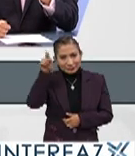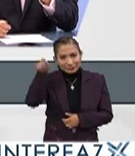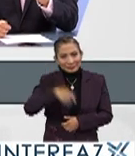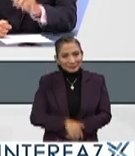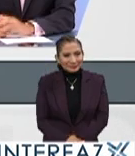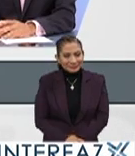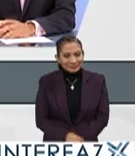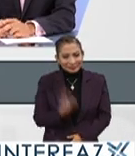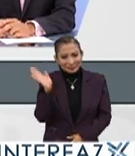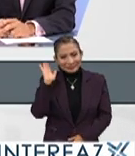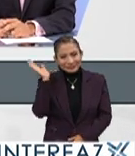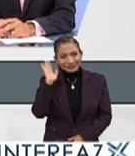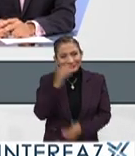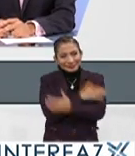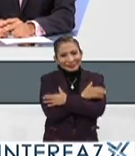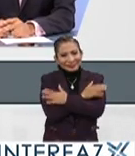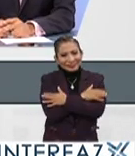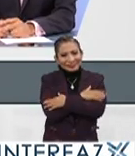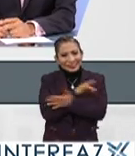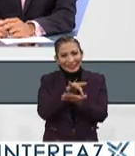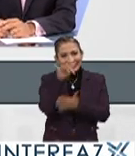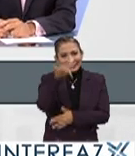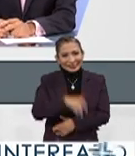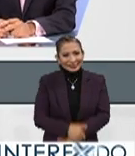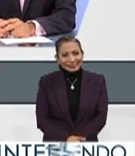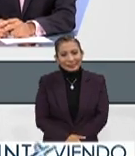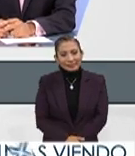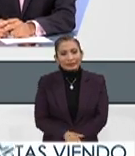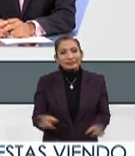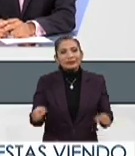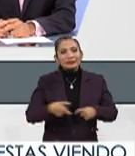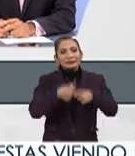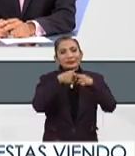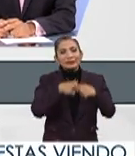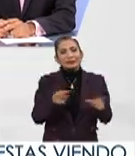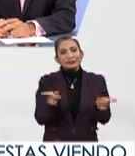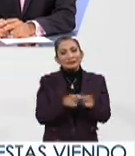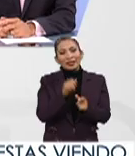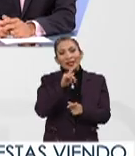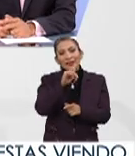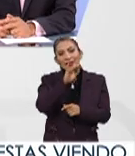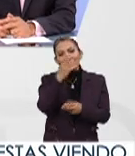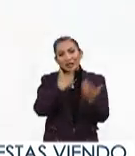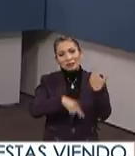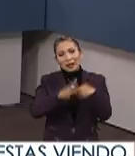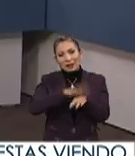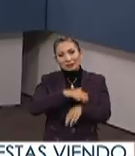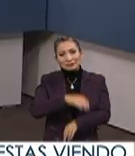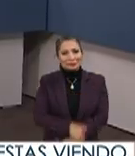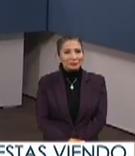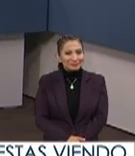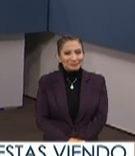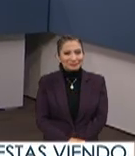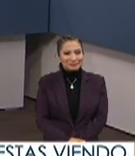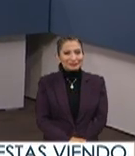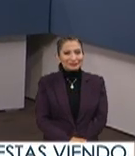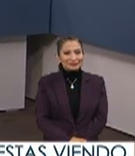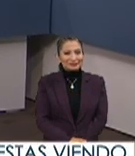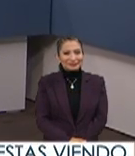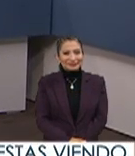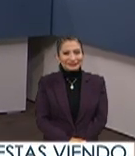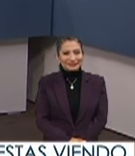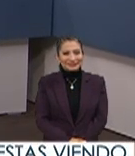allá. Saludos, un fuerte abrazo, gracias por estar con nosotros. Hacemos una breve pausa en Interfaz y regresamos con más.